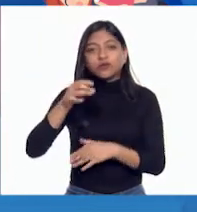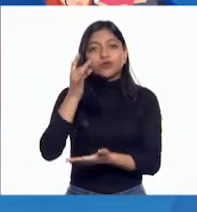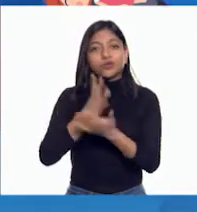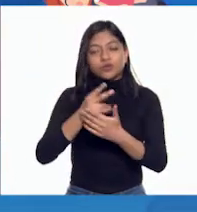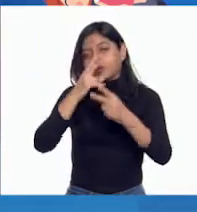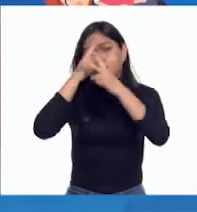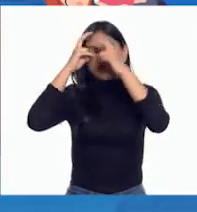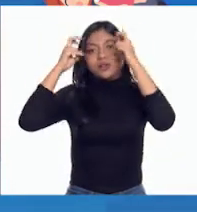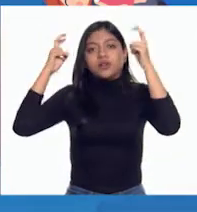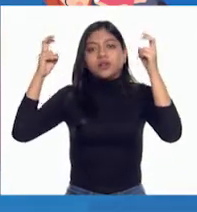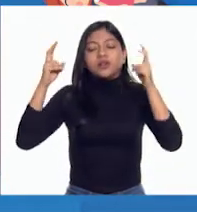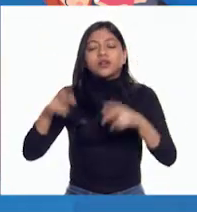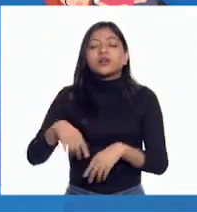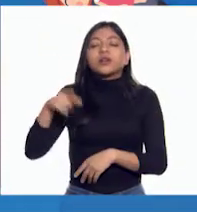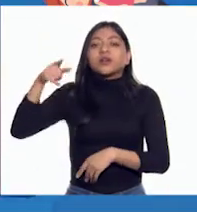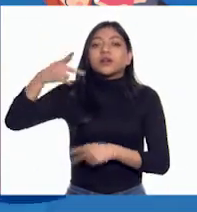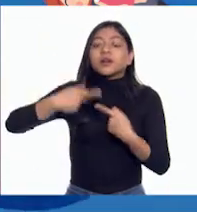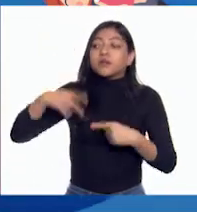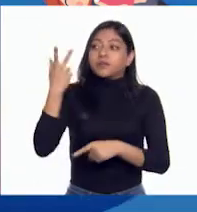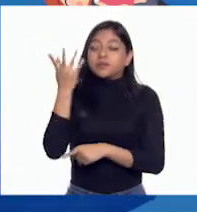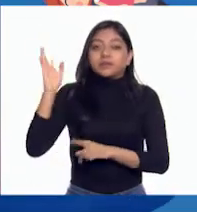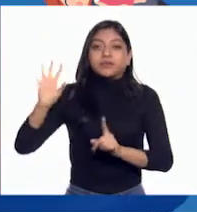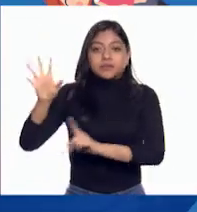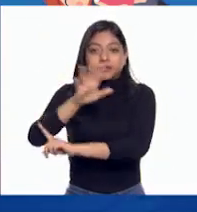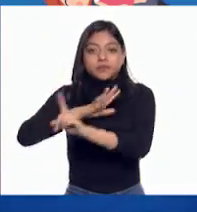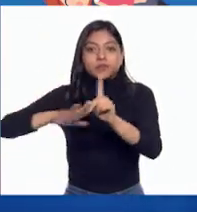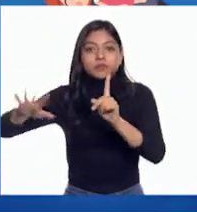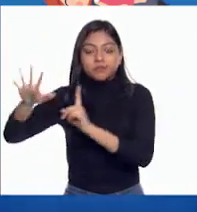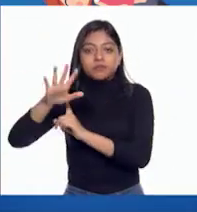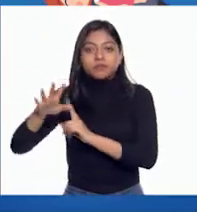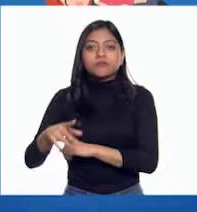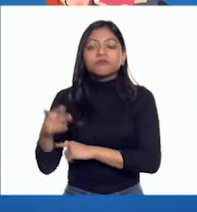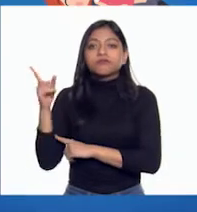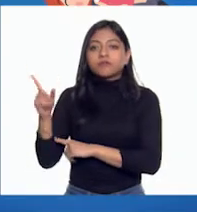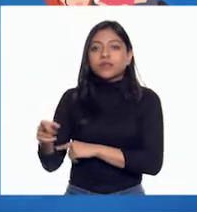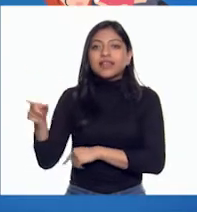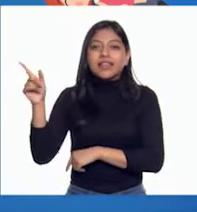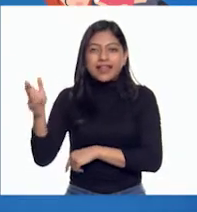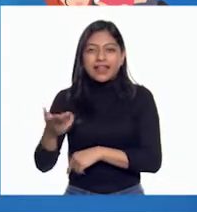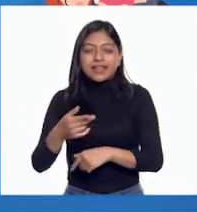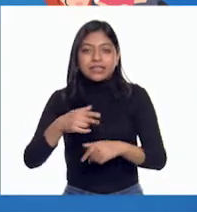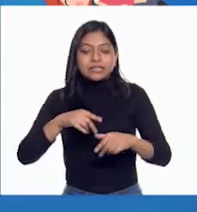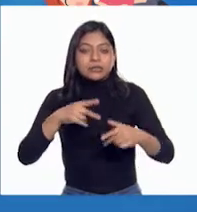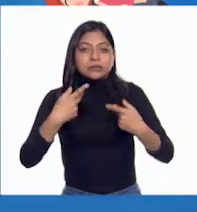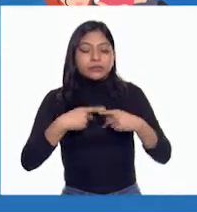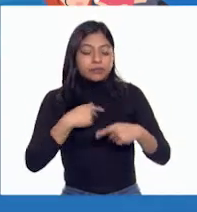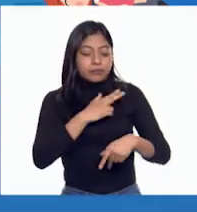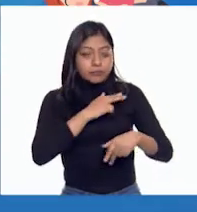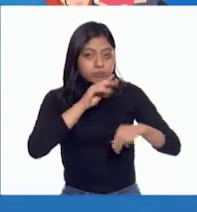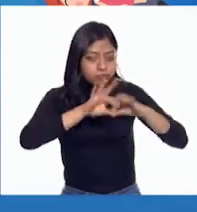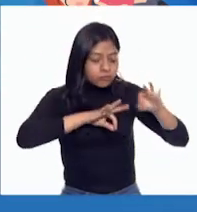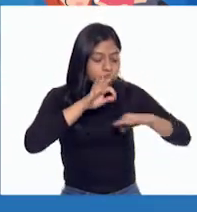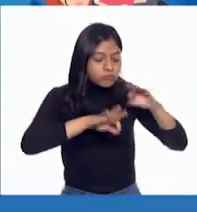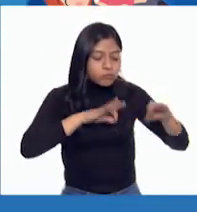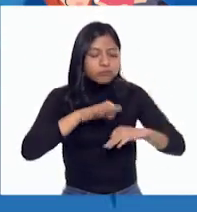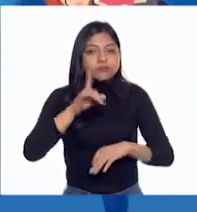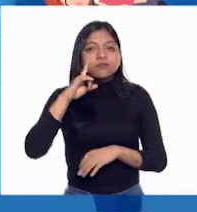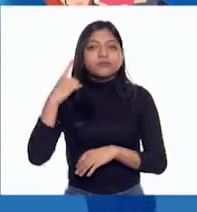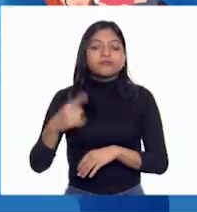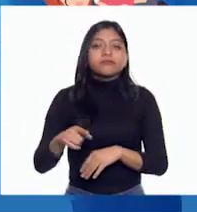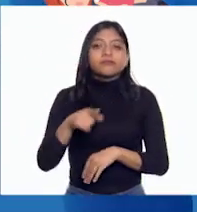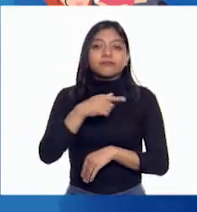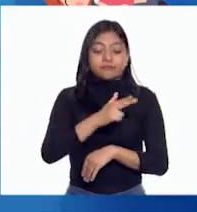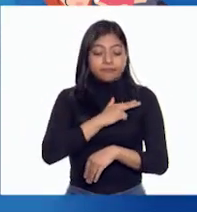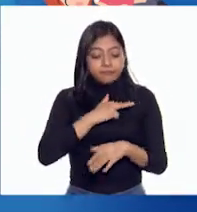soñando. Estaba rodeada de mucha gente, un paramédico la estaba auxiliando para que recobrara la conciencia, le revisó